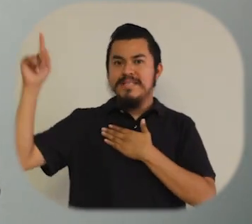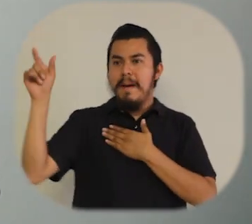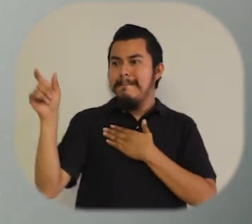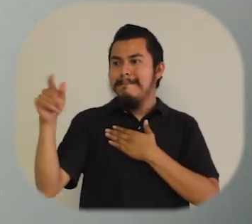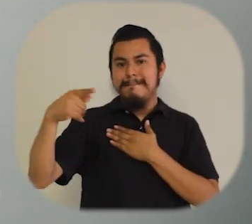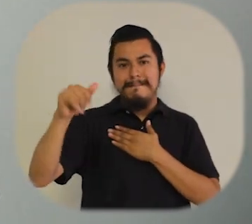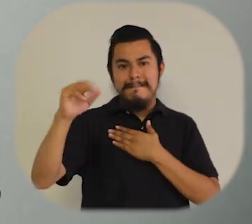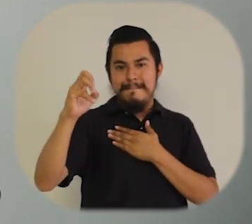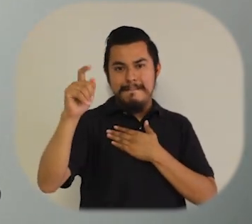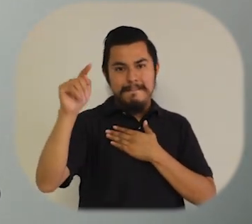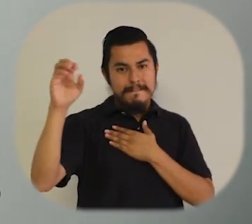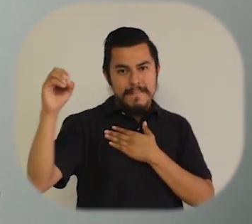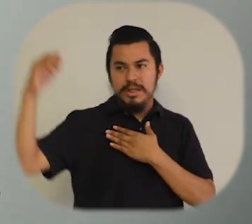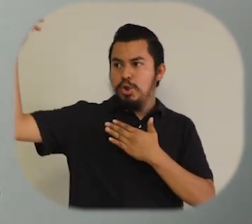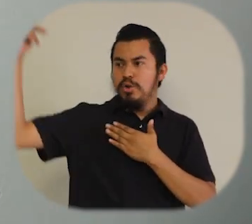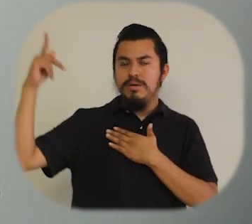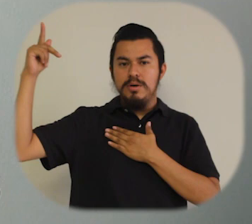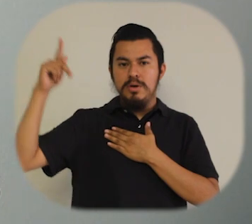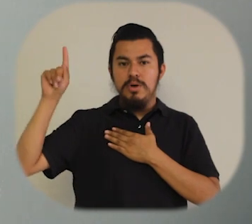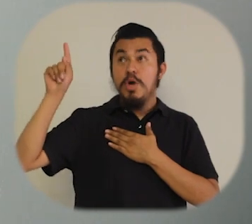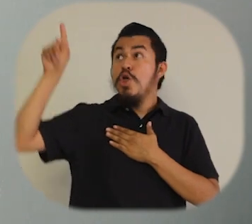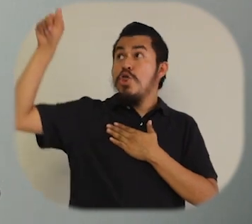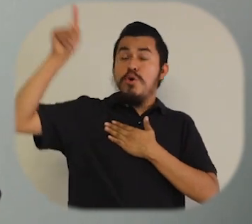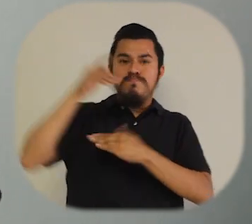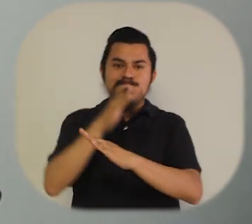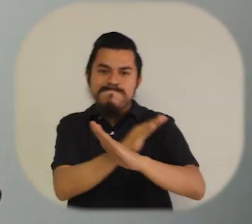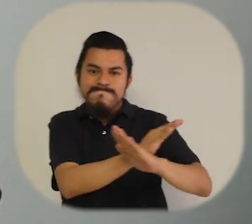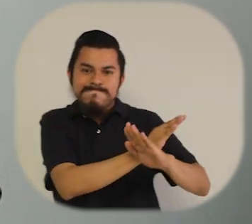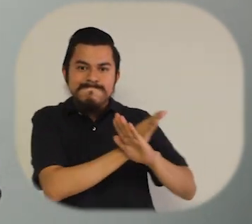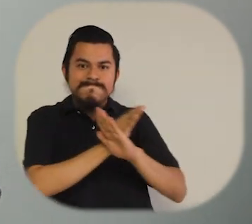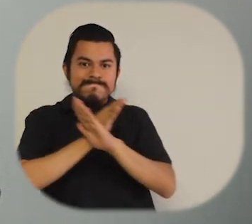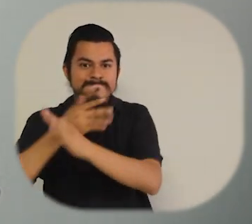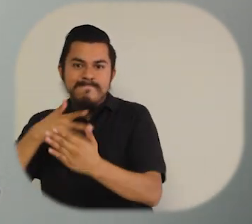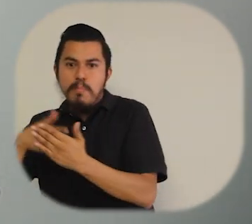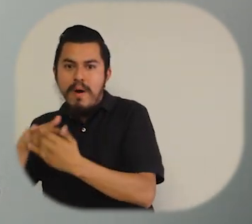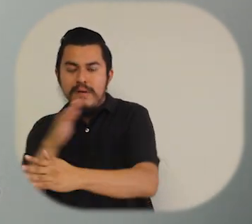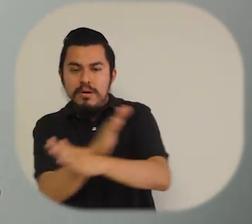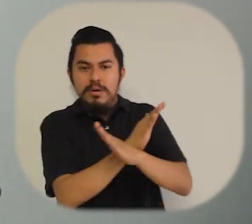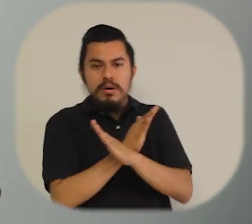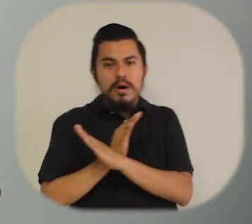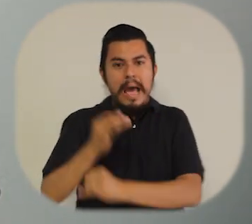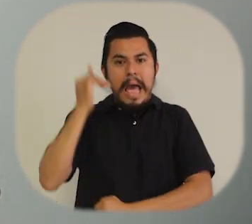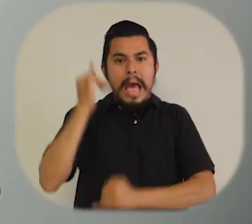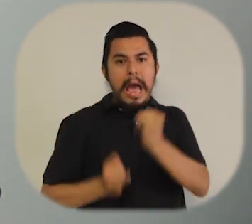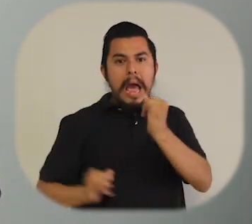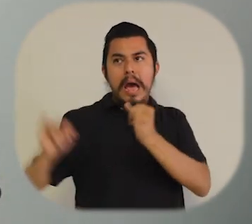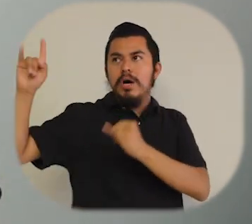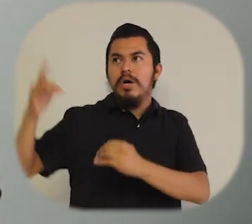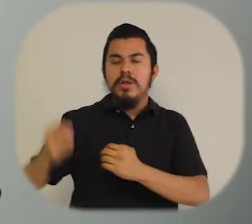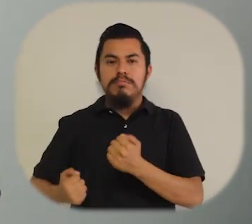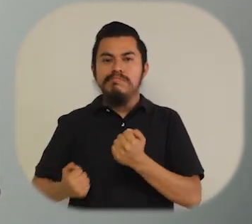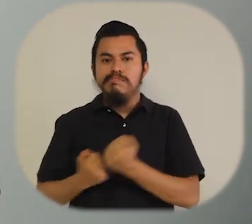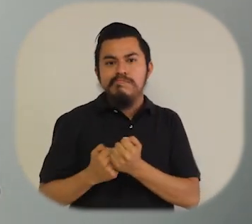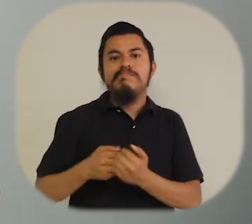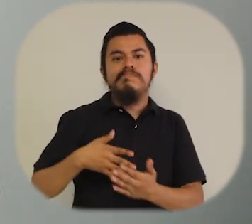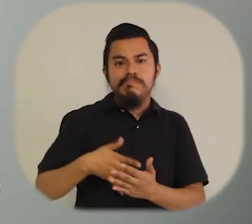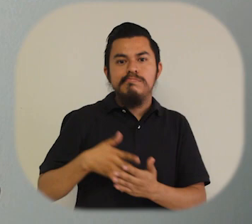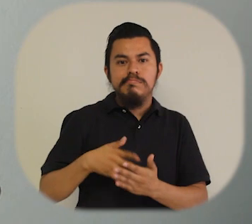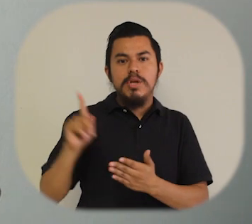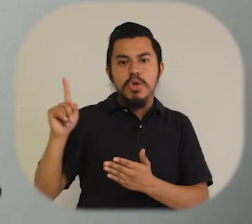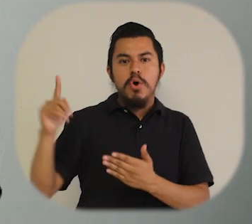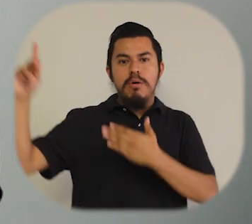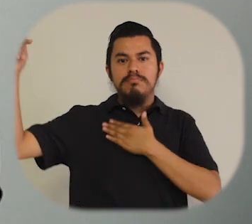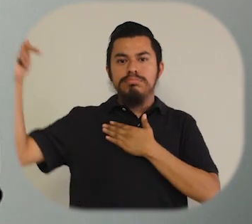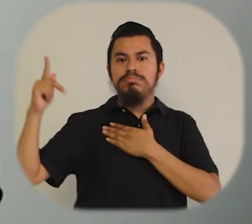protegido, les ha dado gracia y hasta el final los ha mantenido. Dios, el hecho de que les ha dado una promesa, el hecho de que